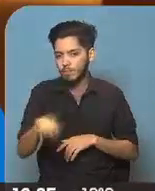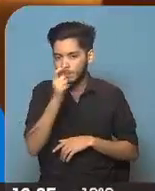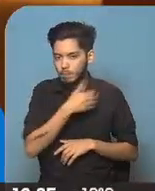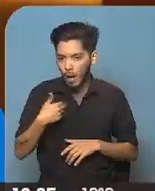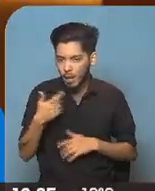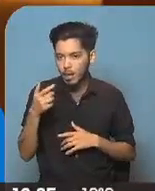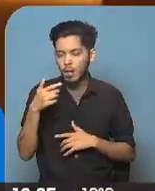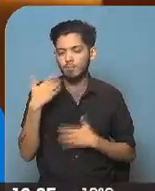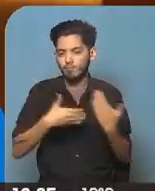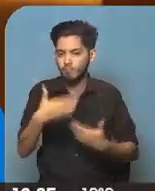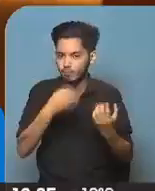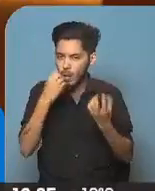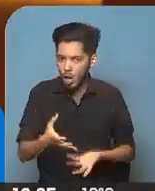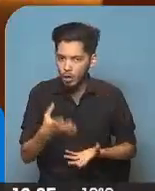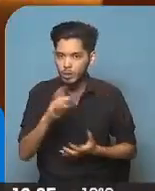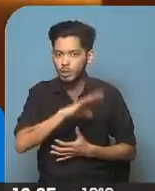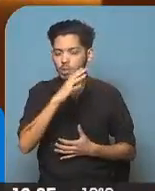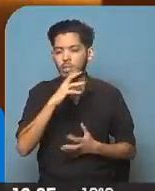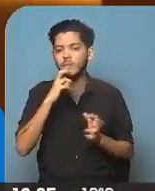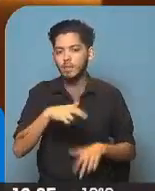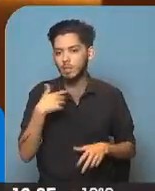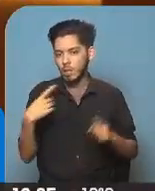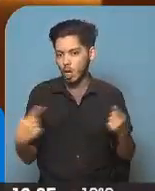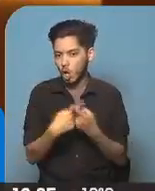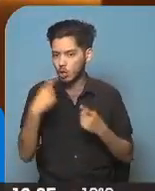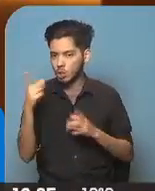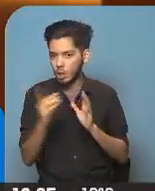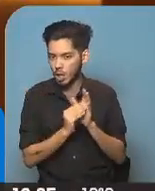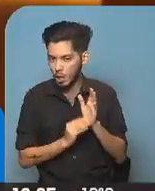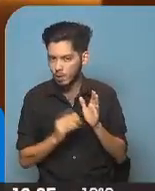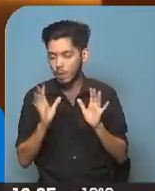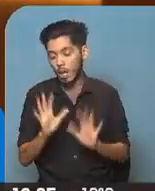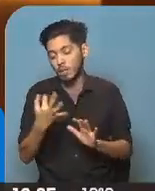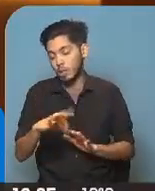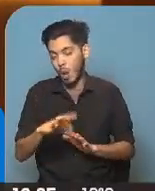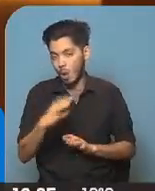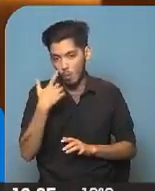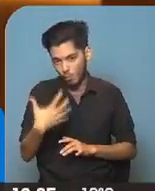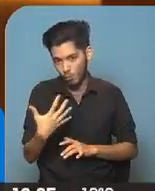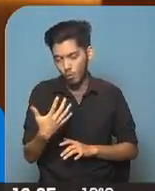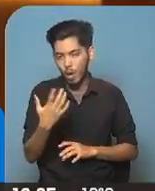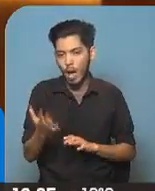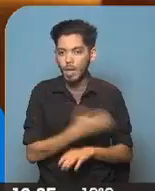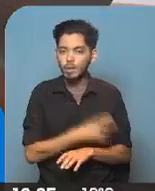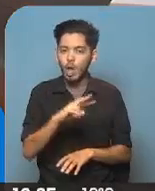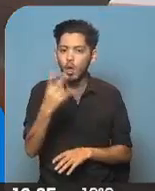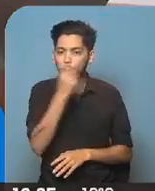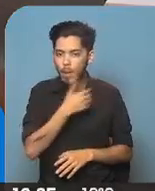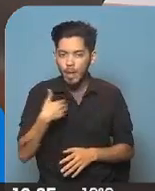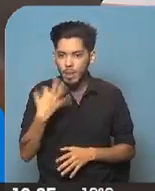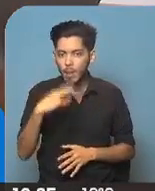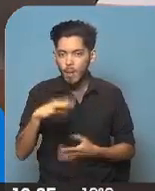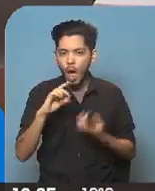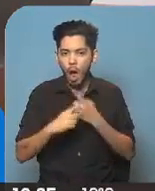avance y también sin colisionar con el código porque esto lógicamente será así antes los dos papás tenían que prestar conformidad